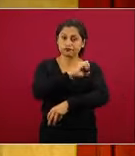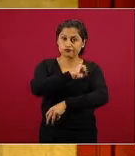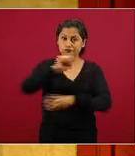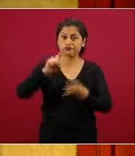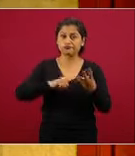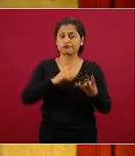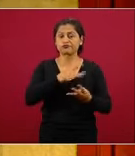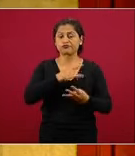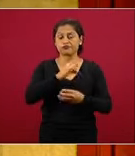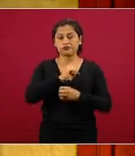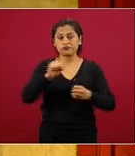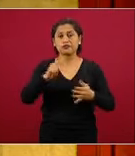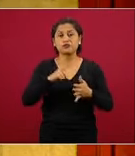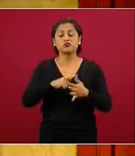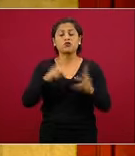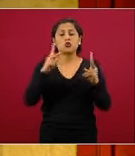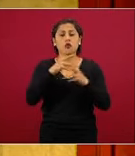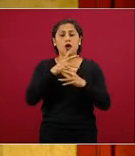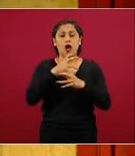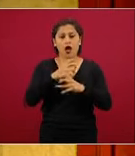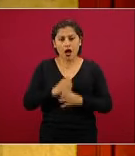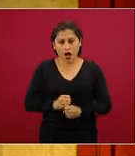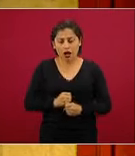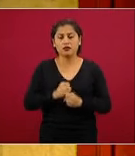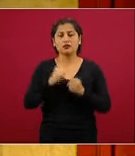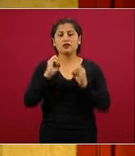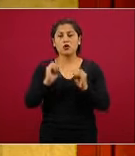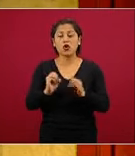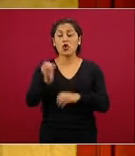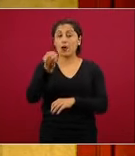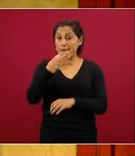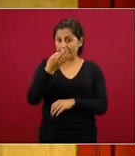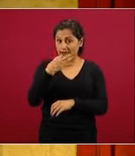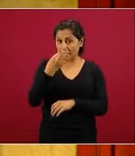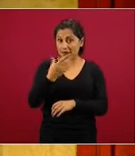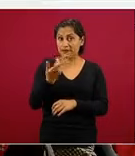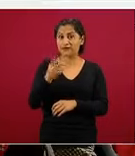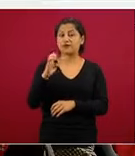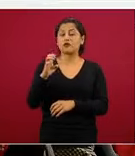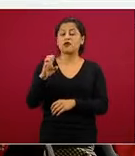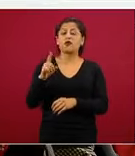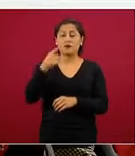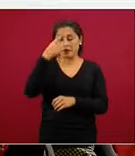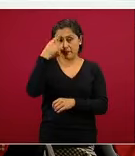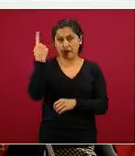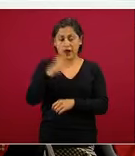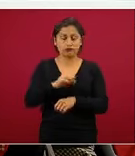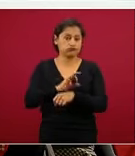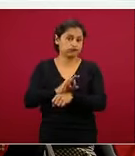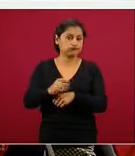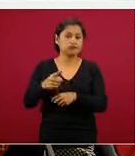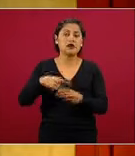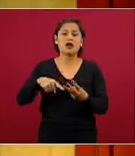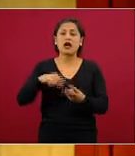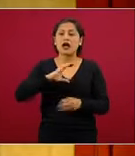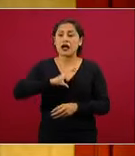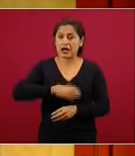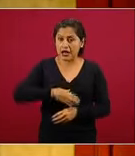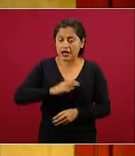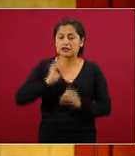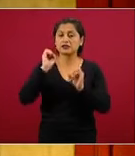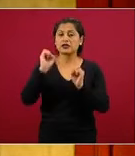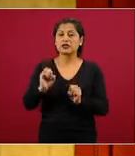crónicas, inmunosupresión por cualquier causa, uso de medicamentos esteroides, cáncer, uso de quimioterapia, o las personas que